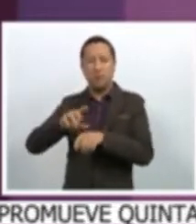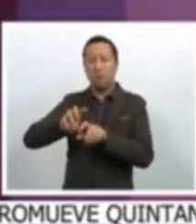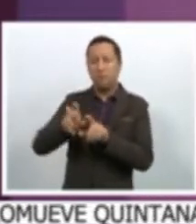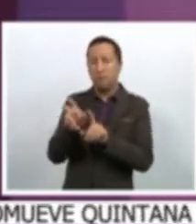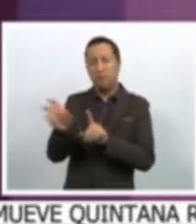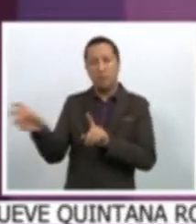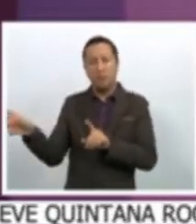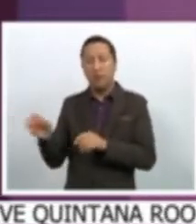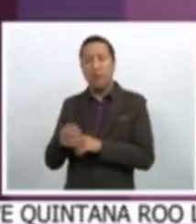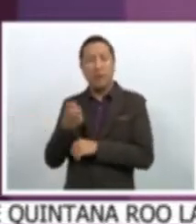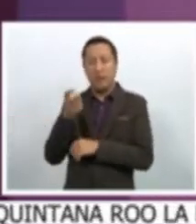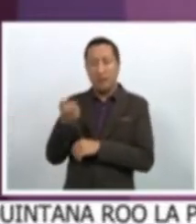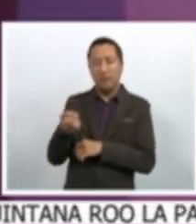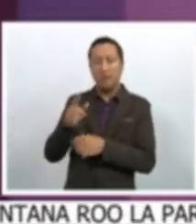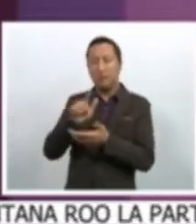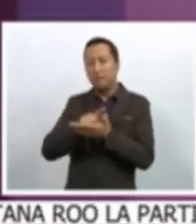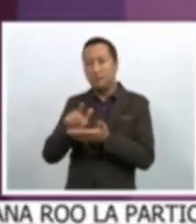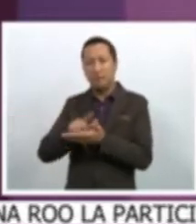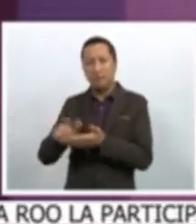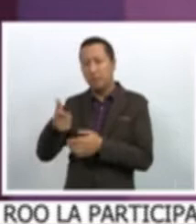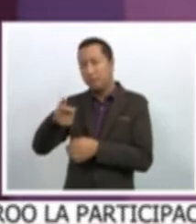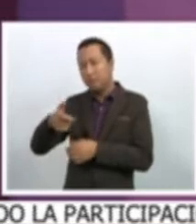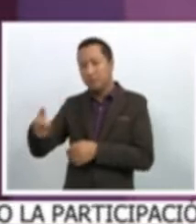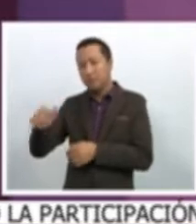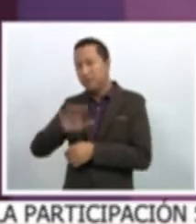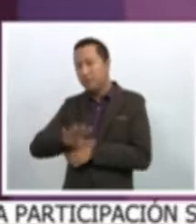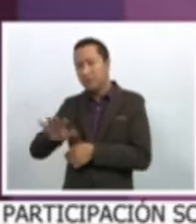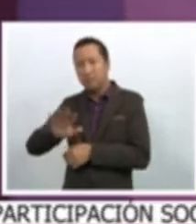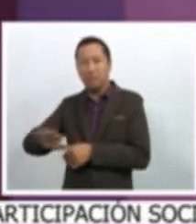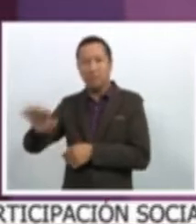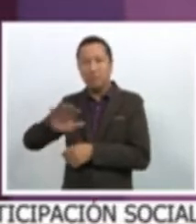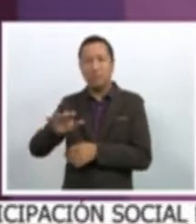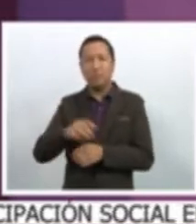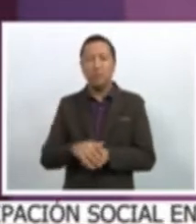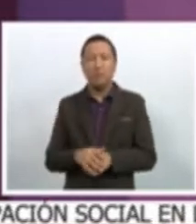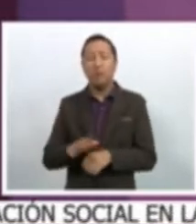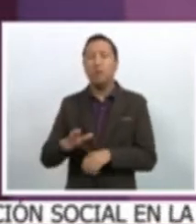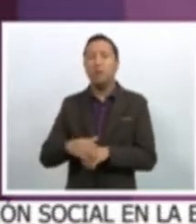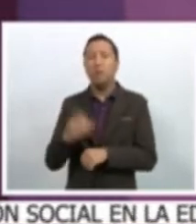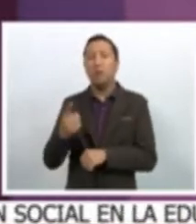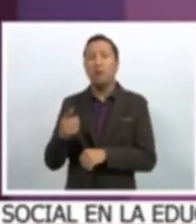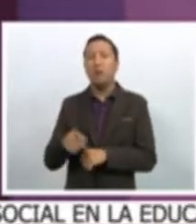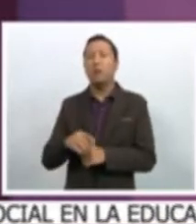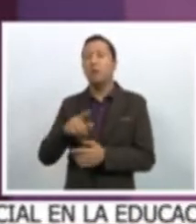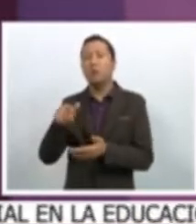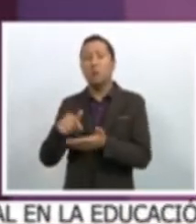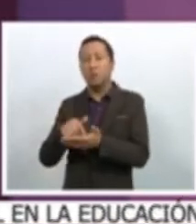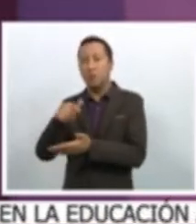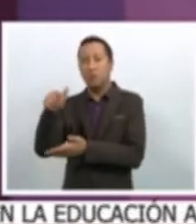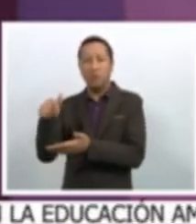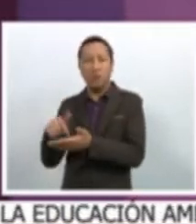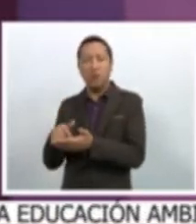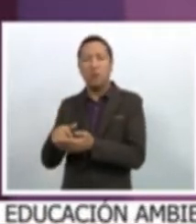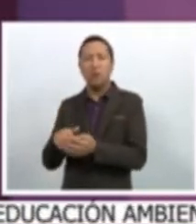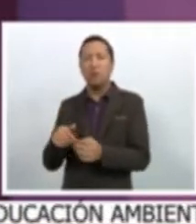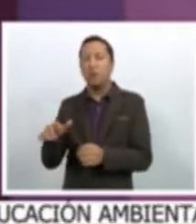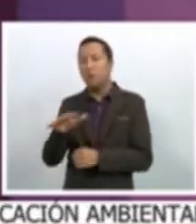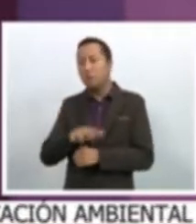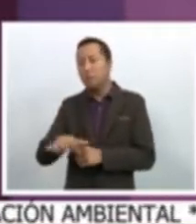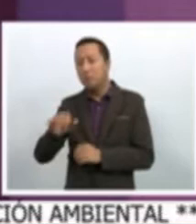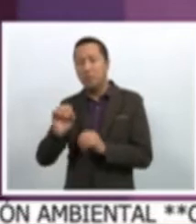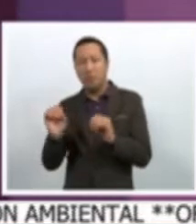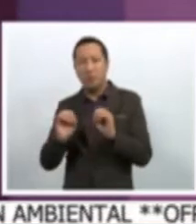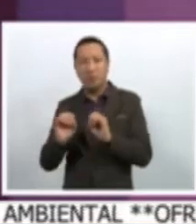desinfectarlas constantemente. Lo que hace esta nube, ¿no?, es que donde aquellos lugares donde normalmente pues no pasamos el trapo, pues